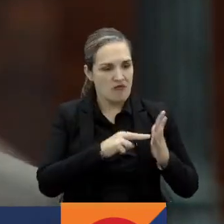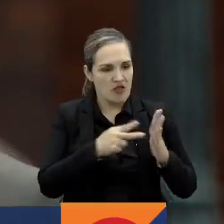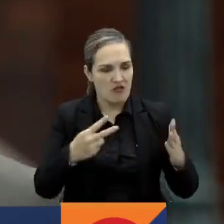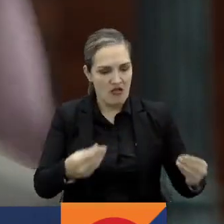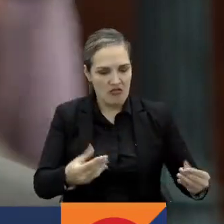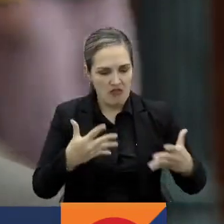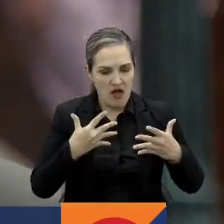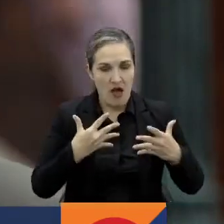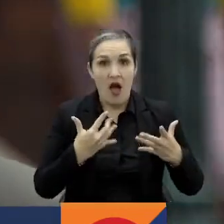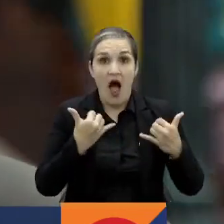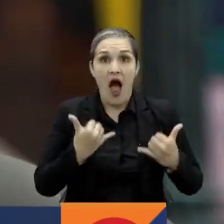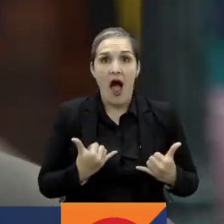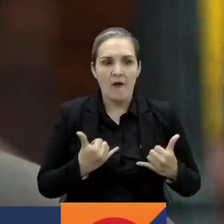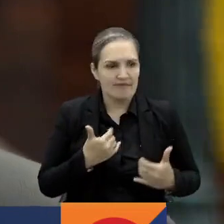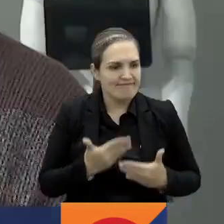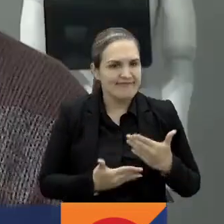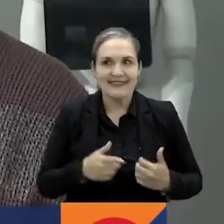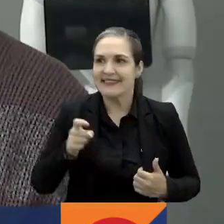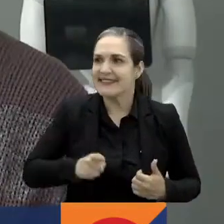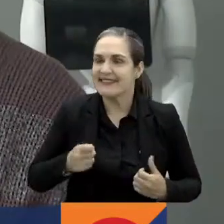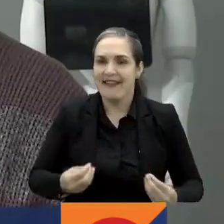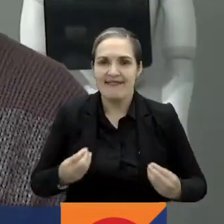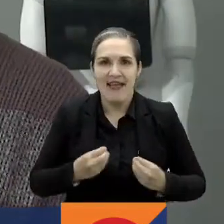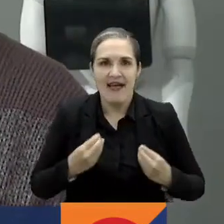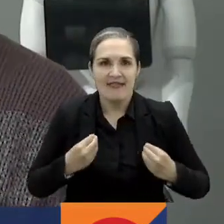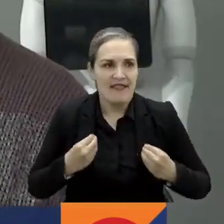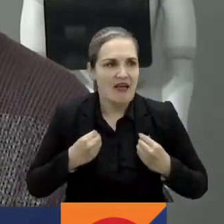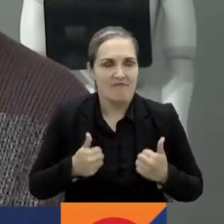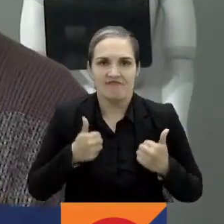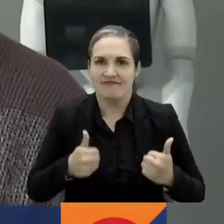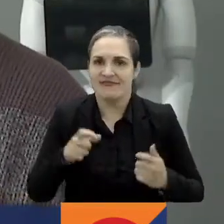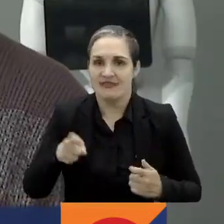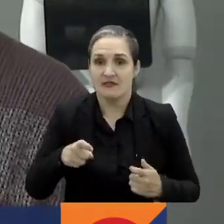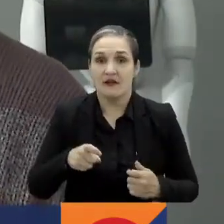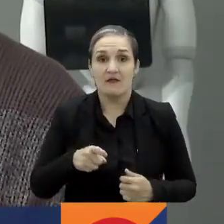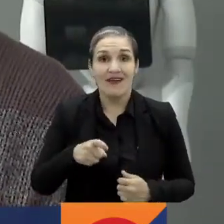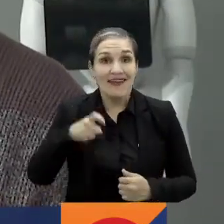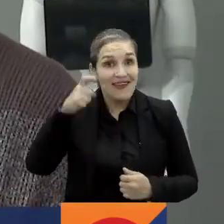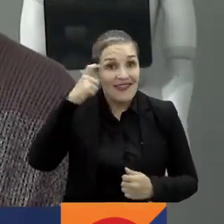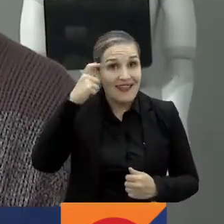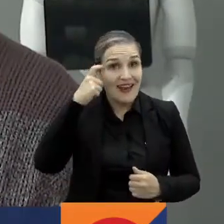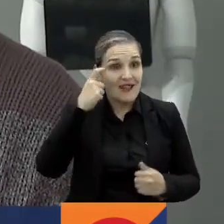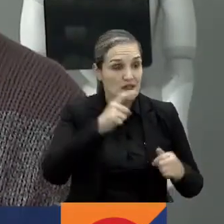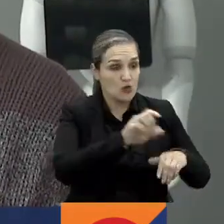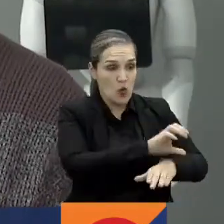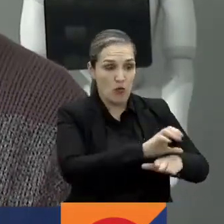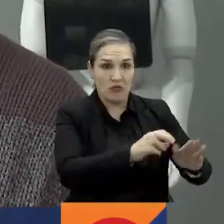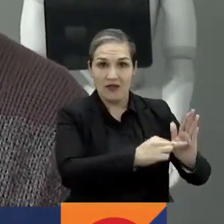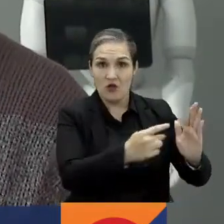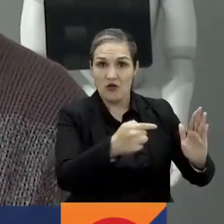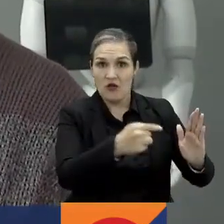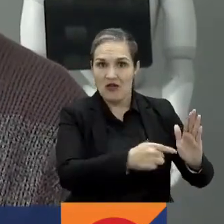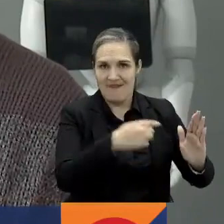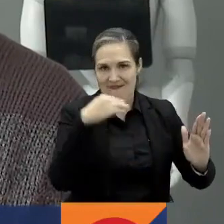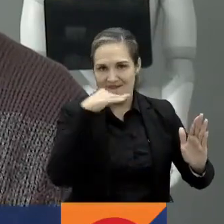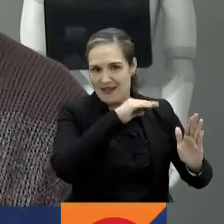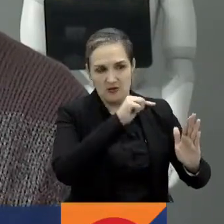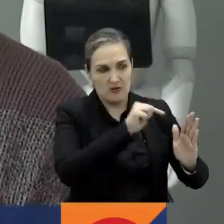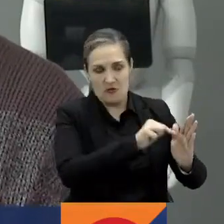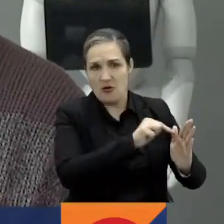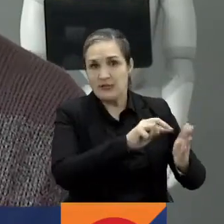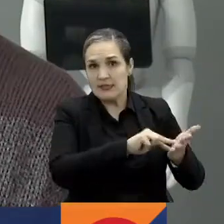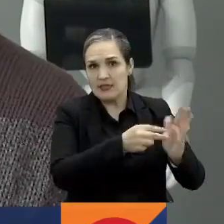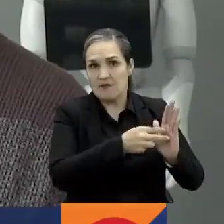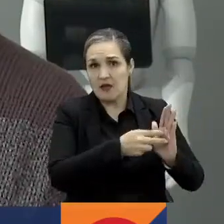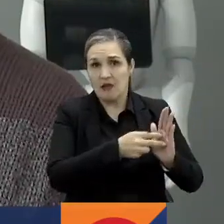se convierten en nuevas necesidades por satisfacer. La inteligencia artificial es algo que nos llegó a la vida, que va a ser parte de nuestra vida,